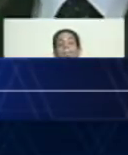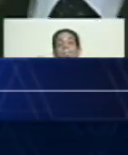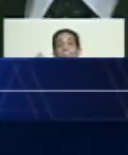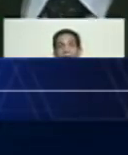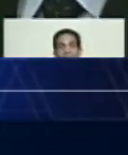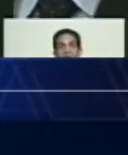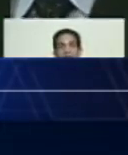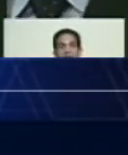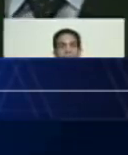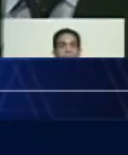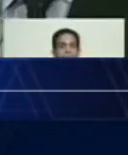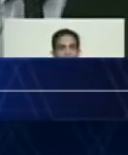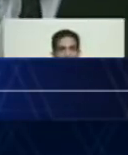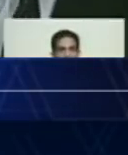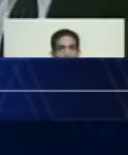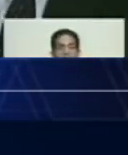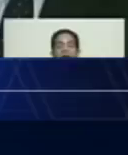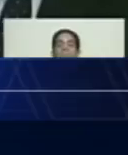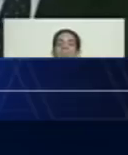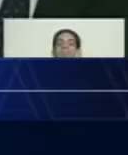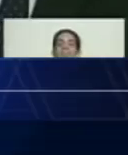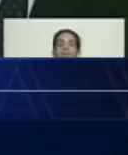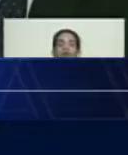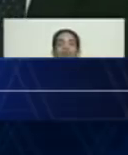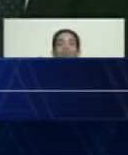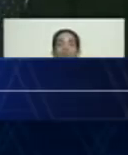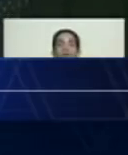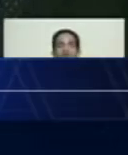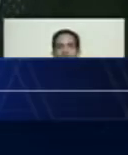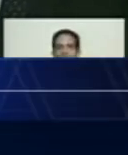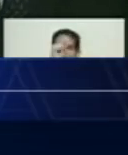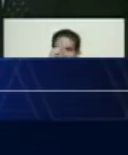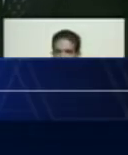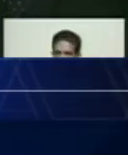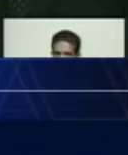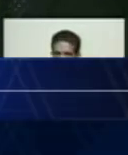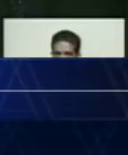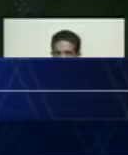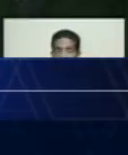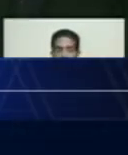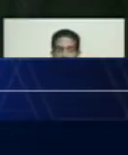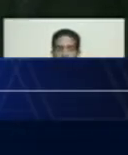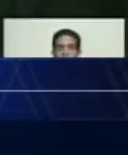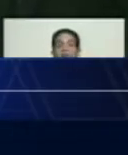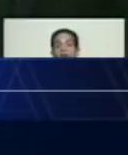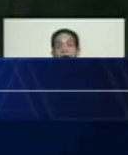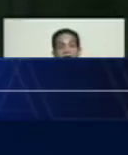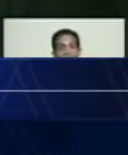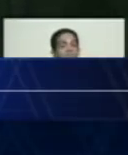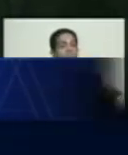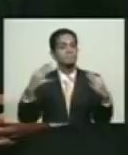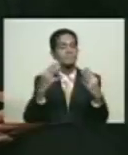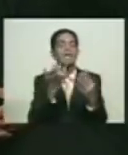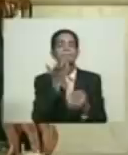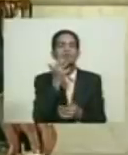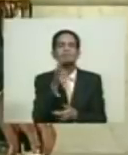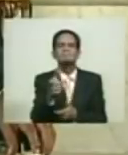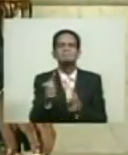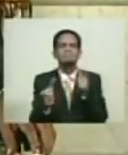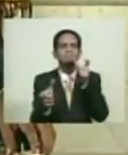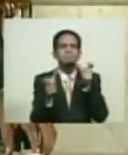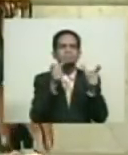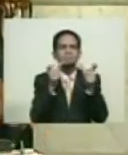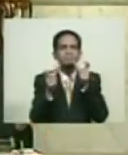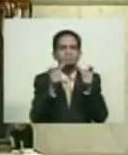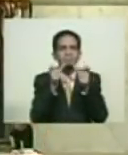y con pautas claras para toda la sociedad que está muy pendiente de este tema. El presidente de la República exhortó a su